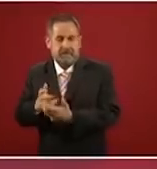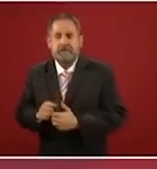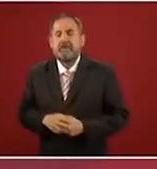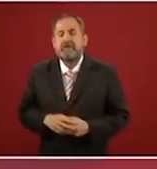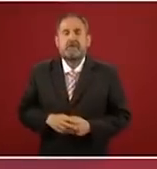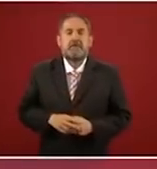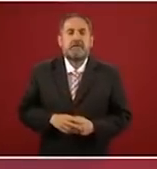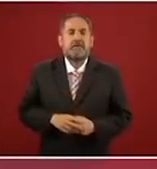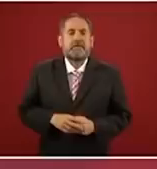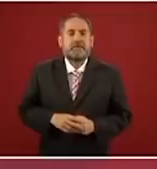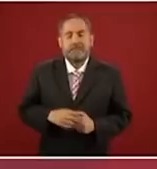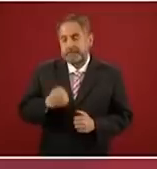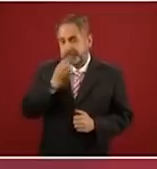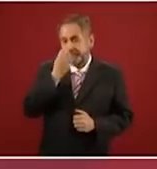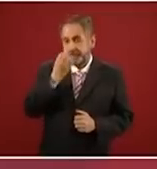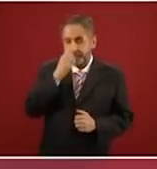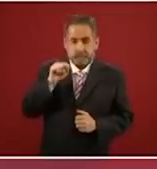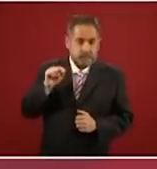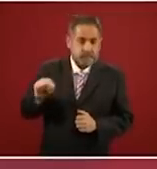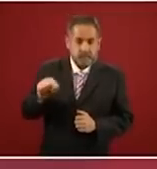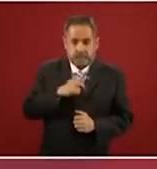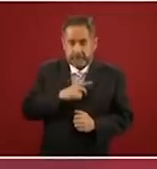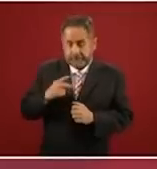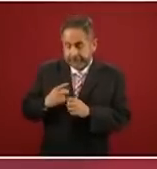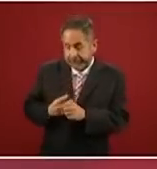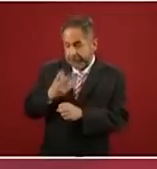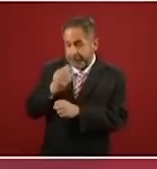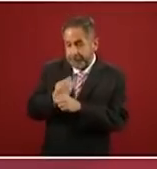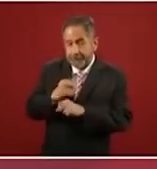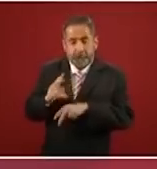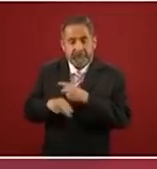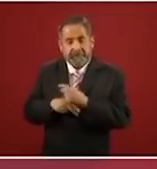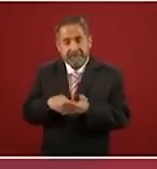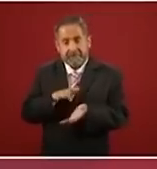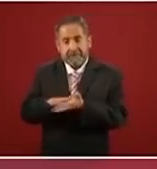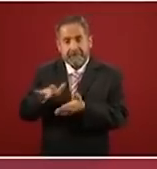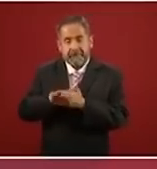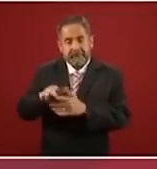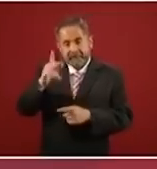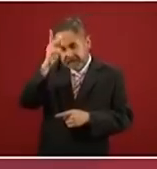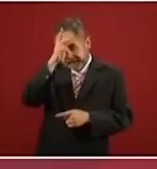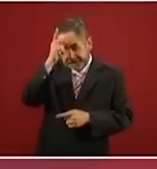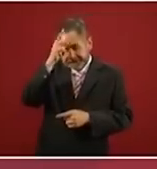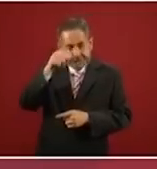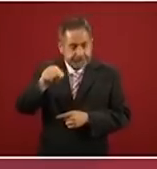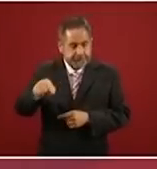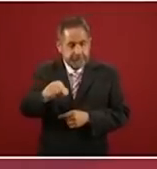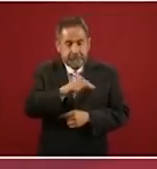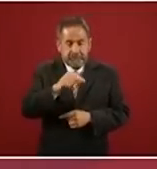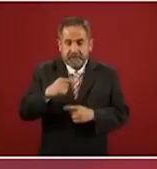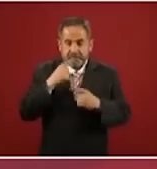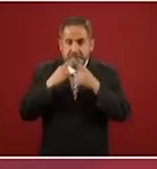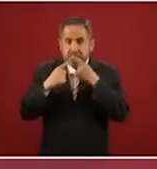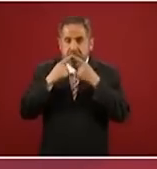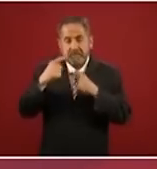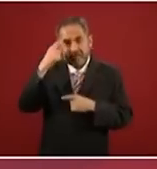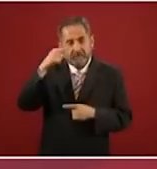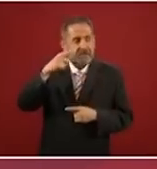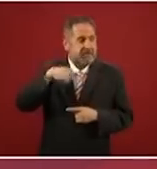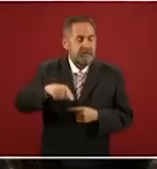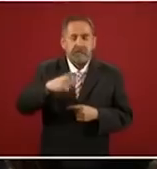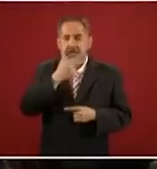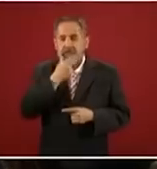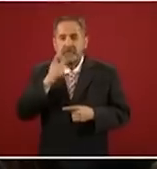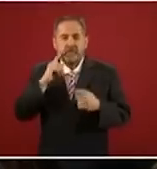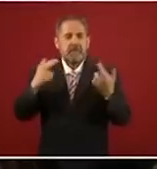escuelas tendremos que fortalecer también con apoyo psicológico para que los maestros y las maestras